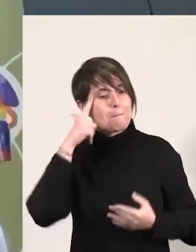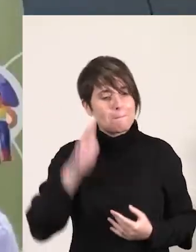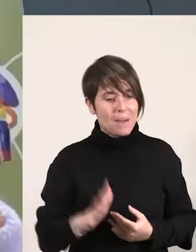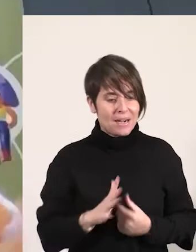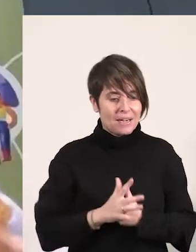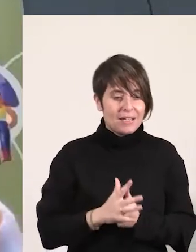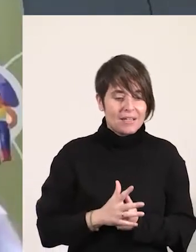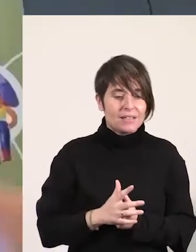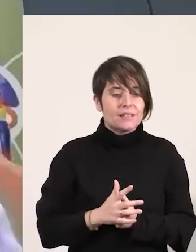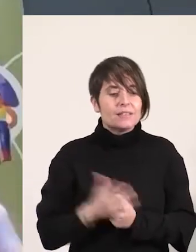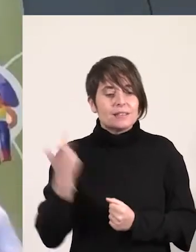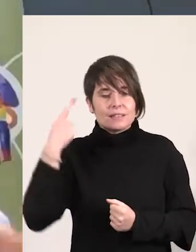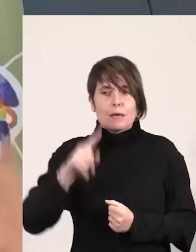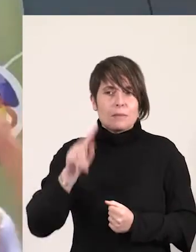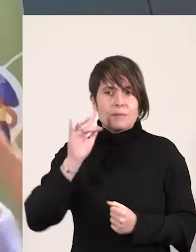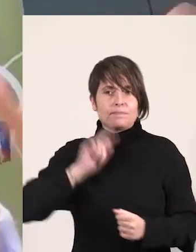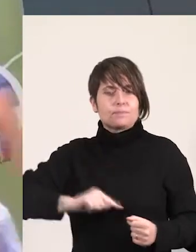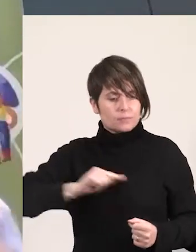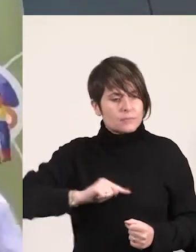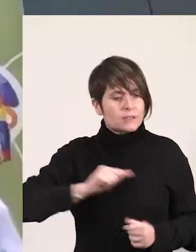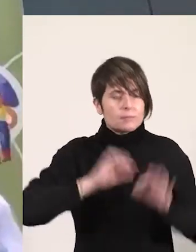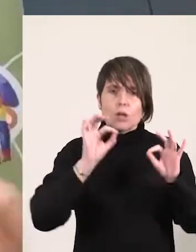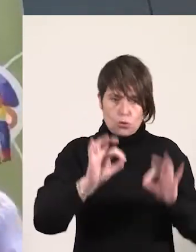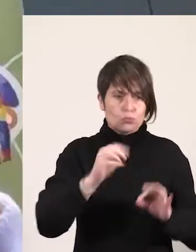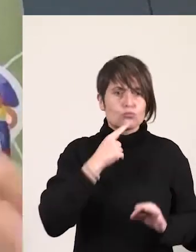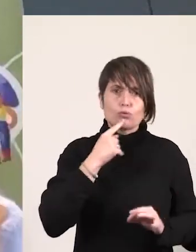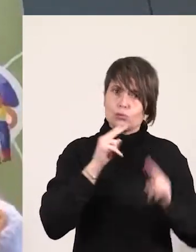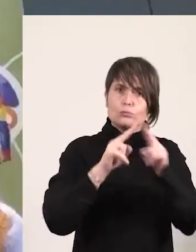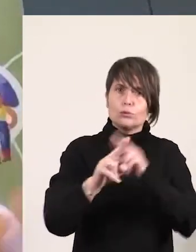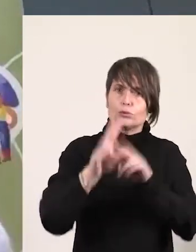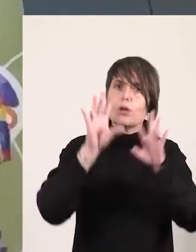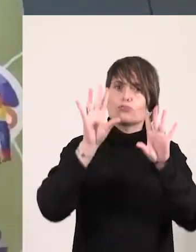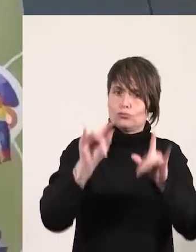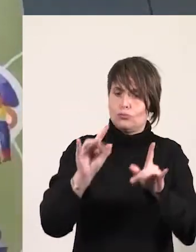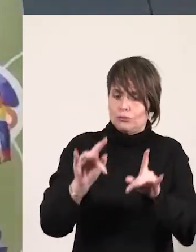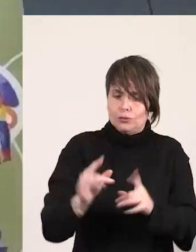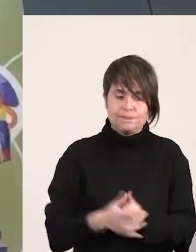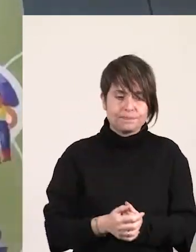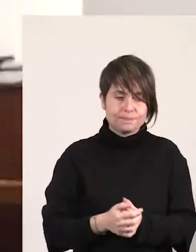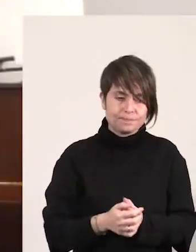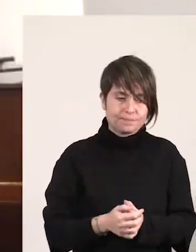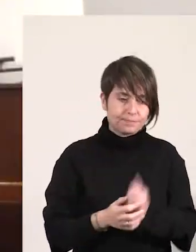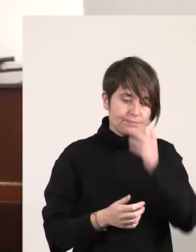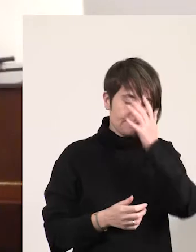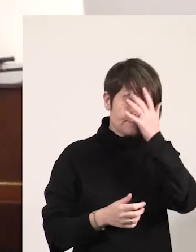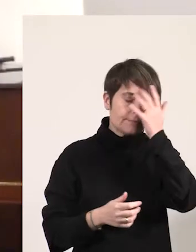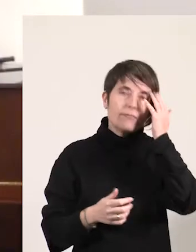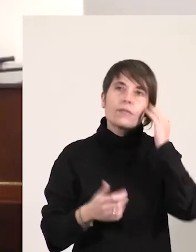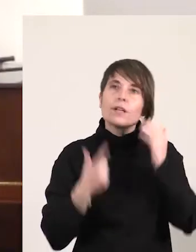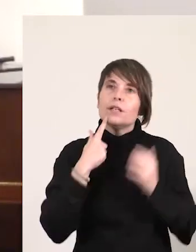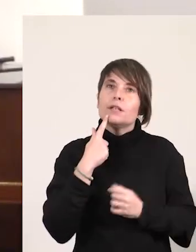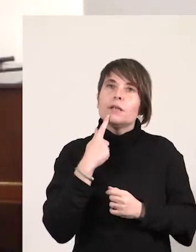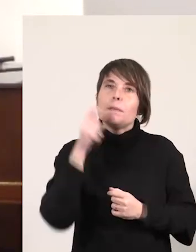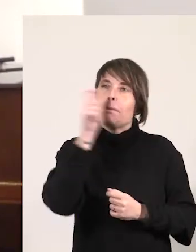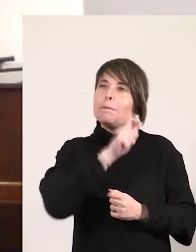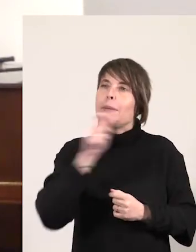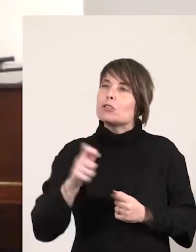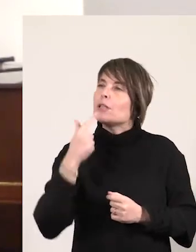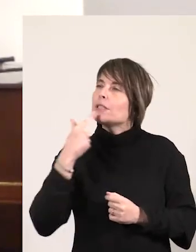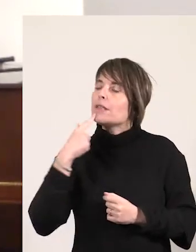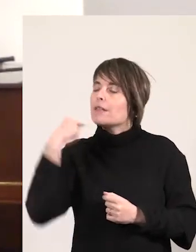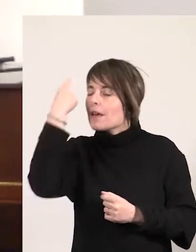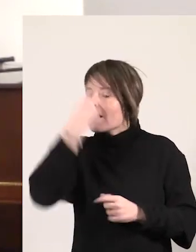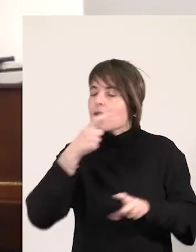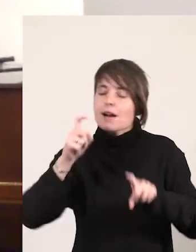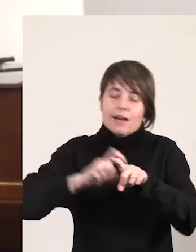esa diferenciación, parece, ¿no? ¿También lo percibes así, Lucía? Totalmente, sí, porque al final,